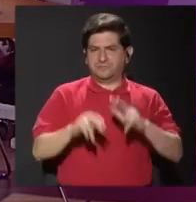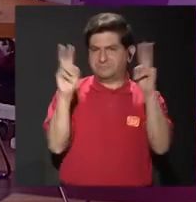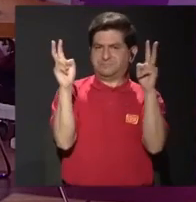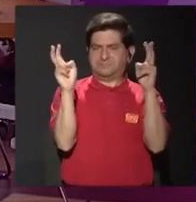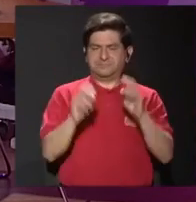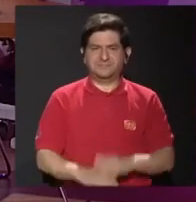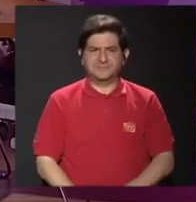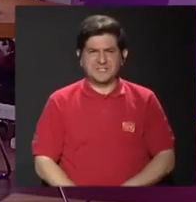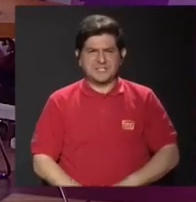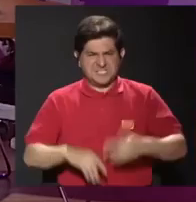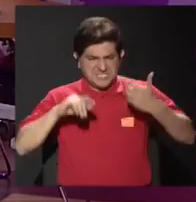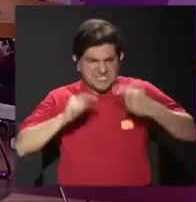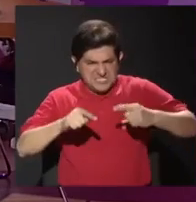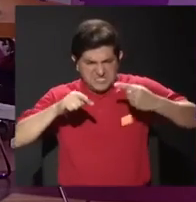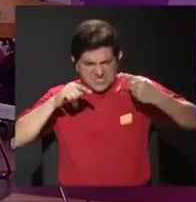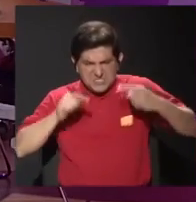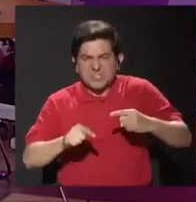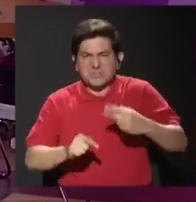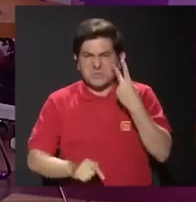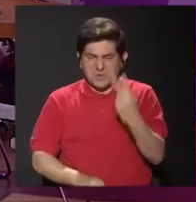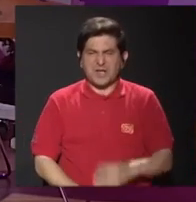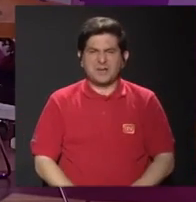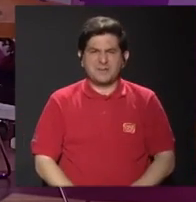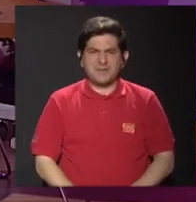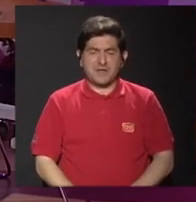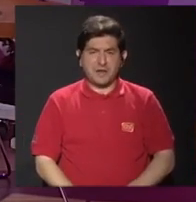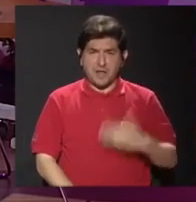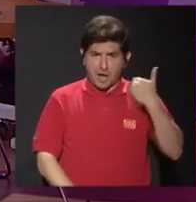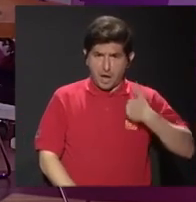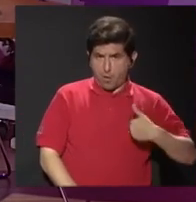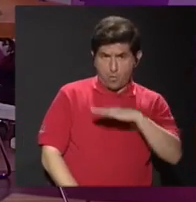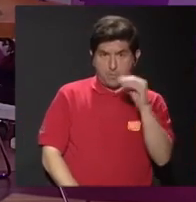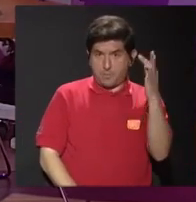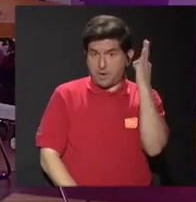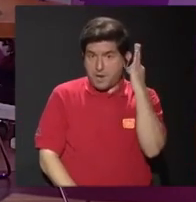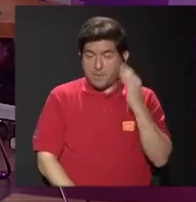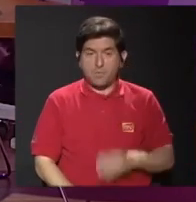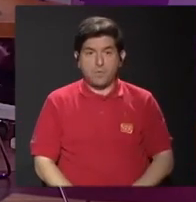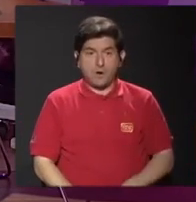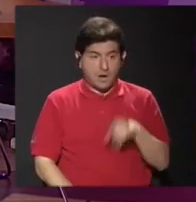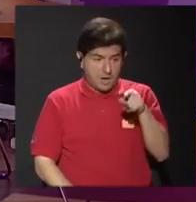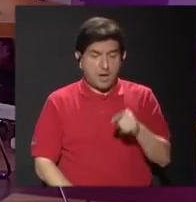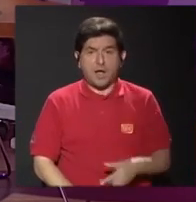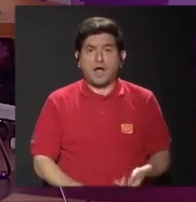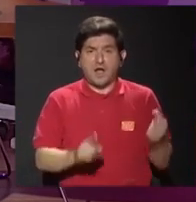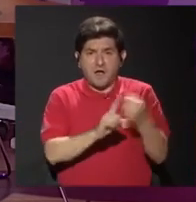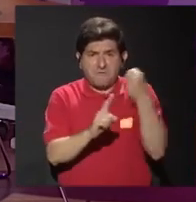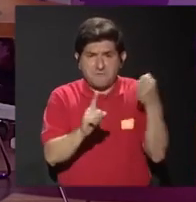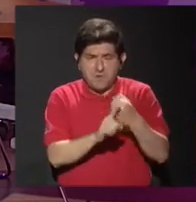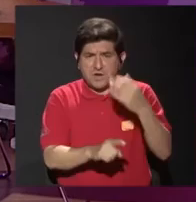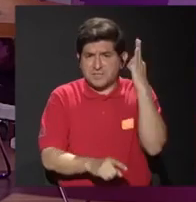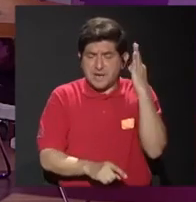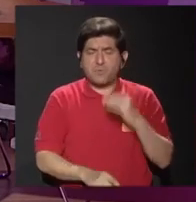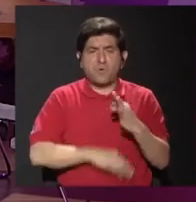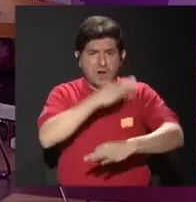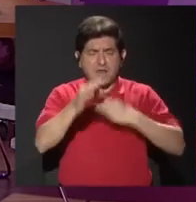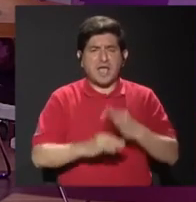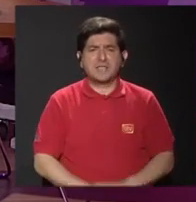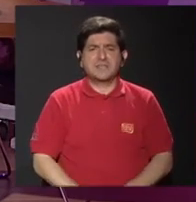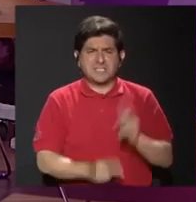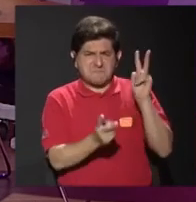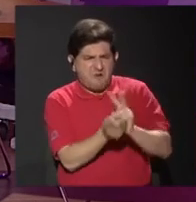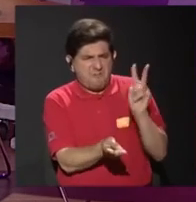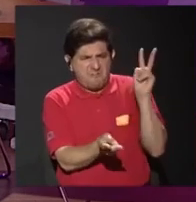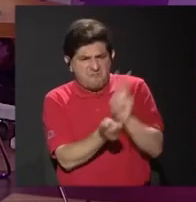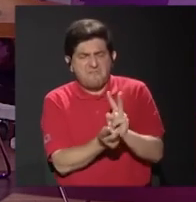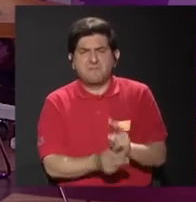las torturas cuando usted ve como torturan a hombres como torturan a las mujeres las para las mujeres son torturas sexuales y sigue